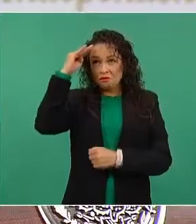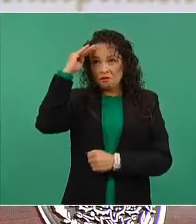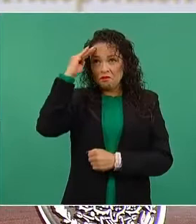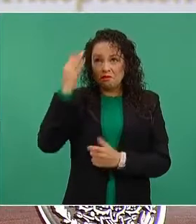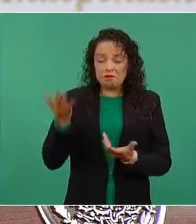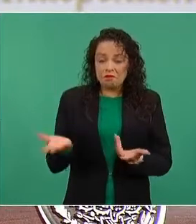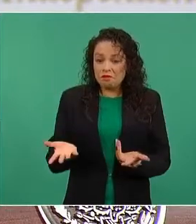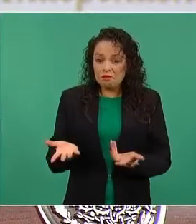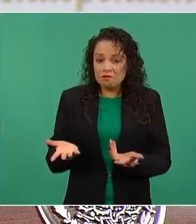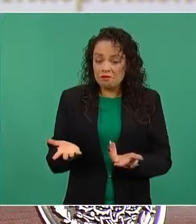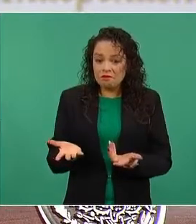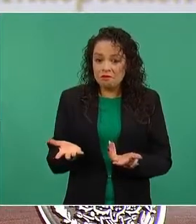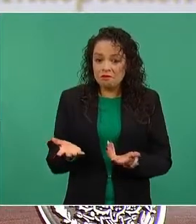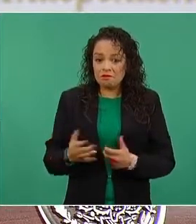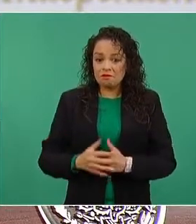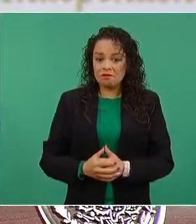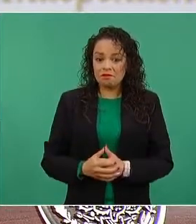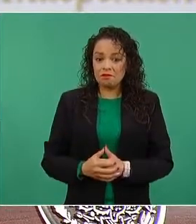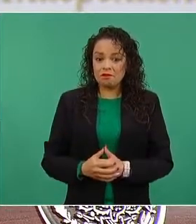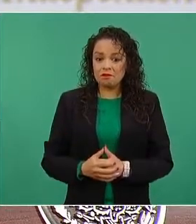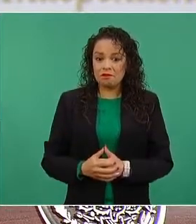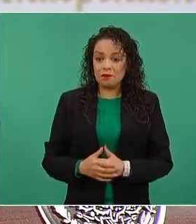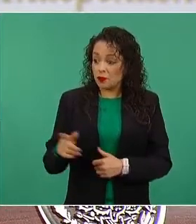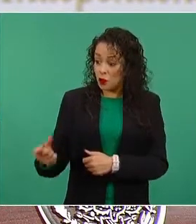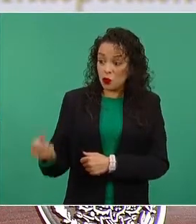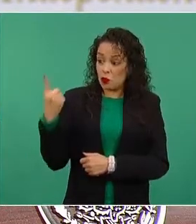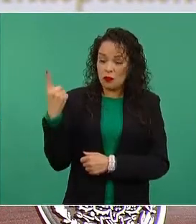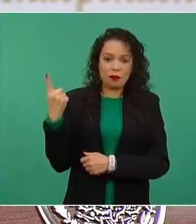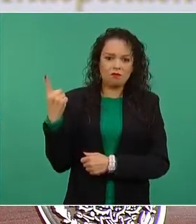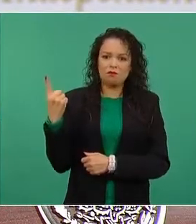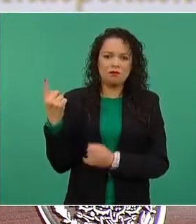Y así todos